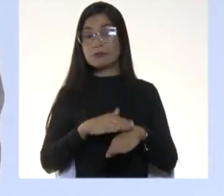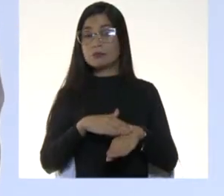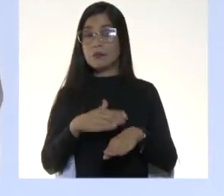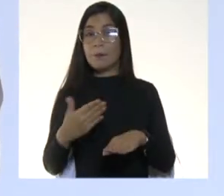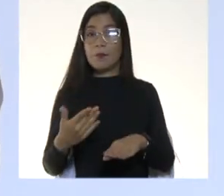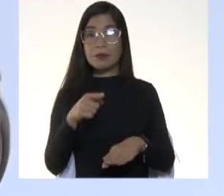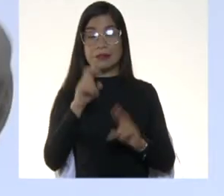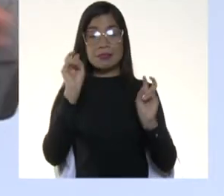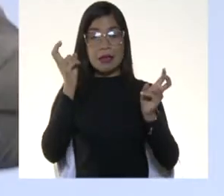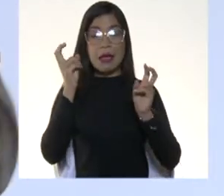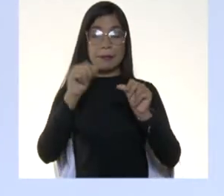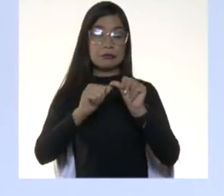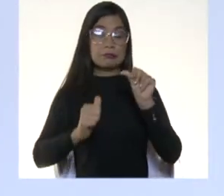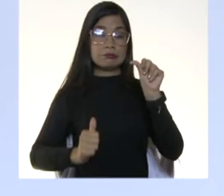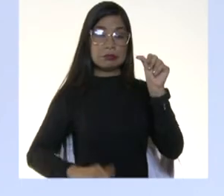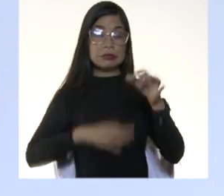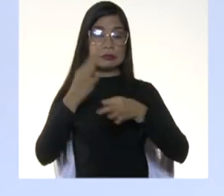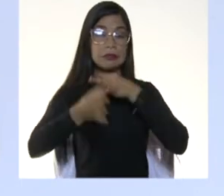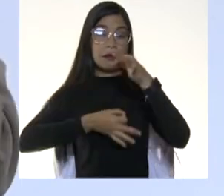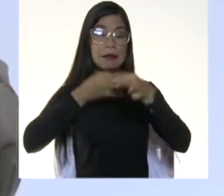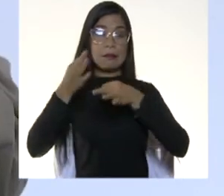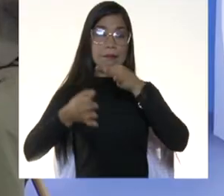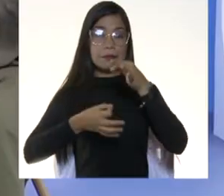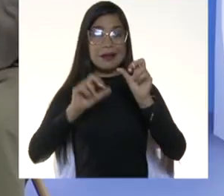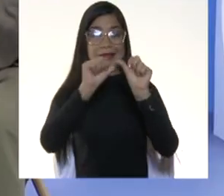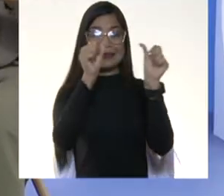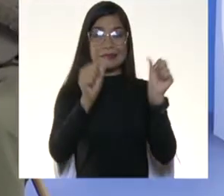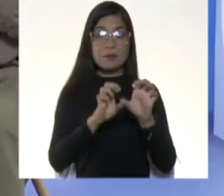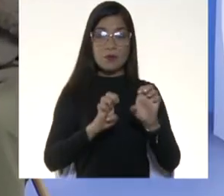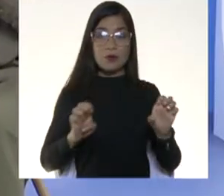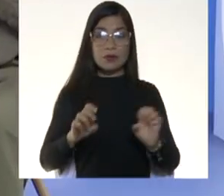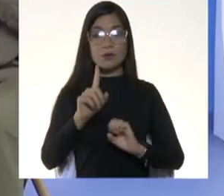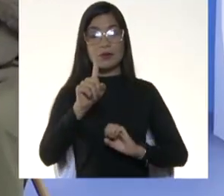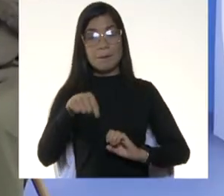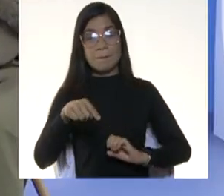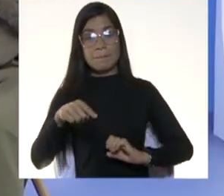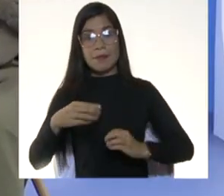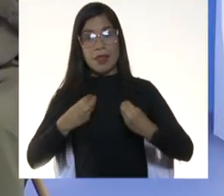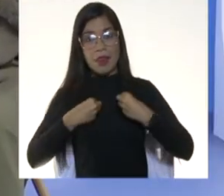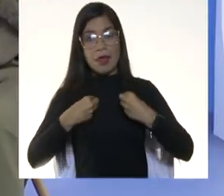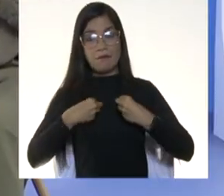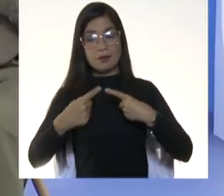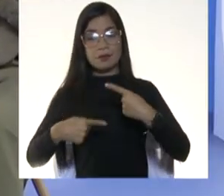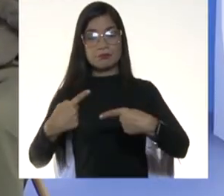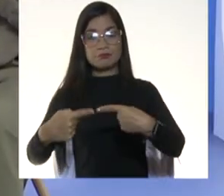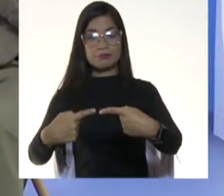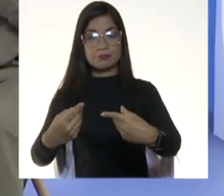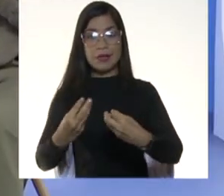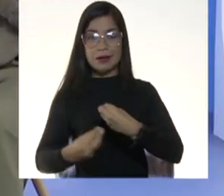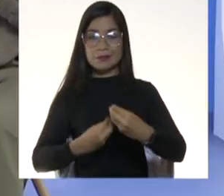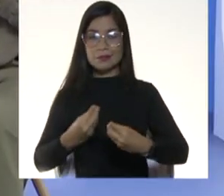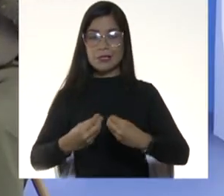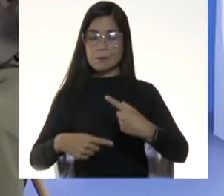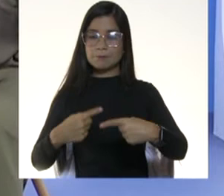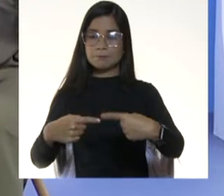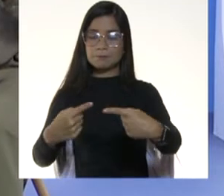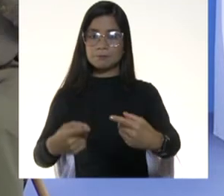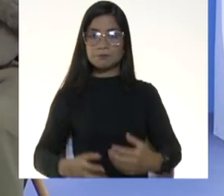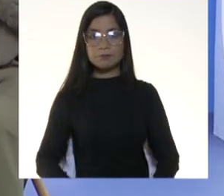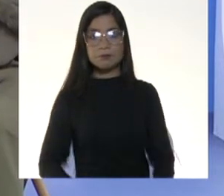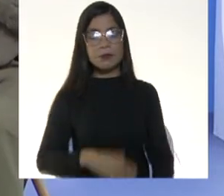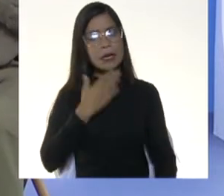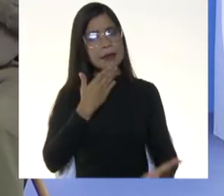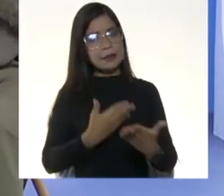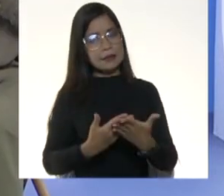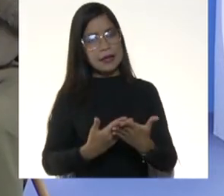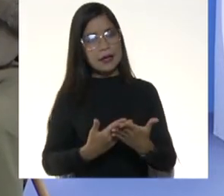al subsistema, sino a la vida. Exactamente. A la vida, al quehacer diario. De verdad que, Reinaldo, gracias por compartir conmigo